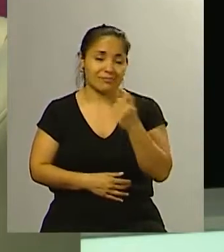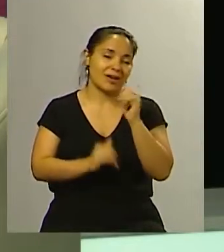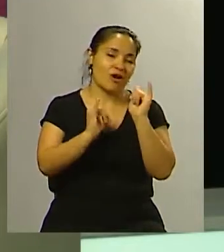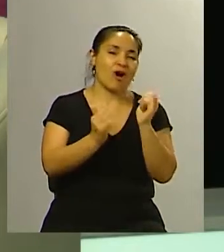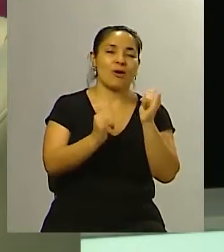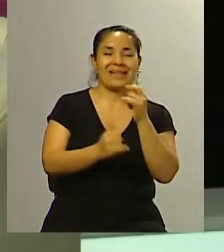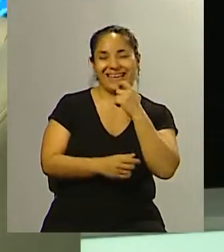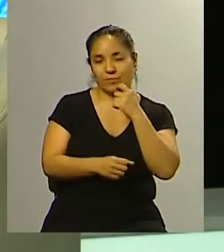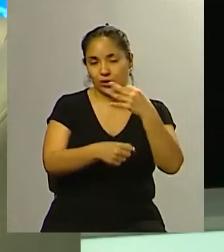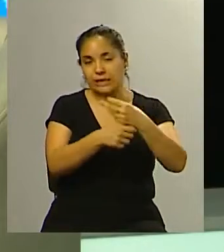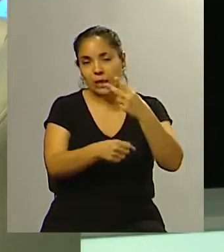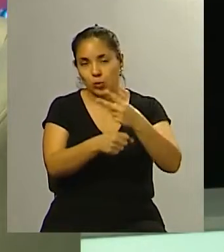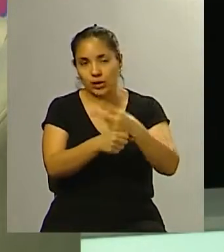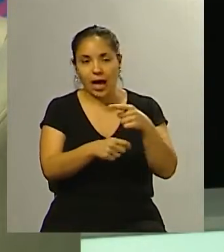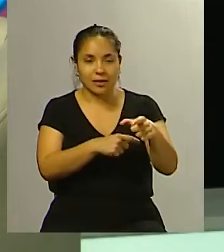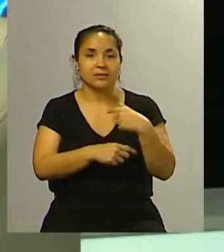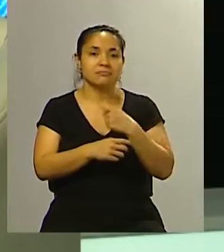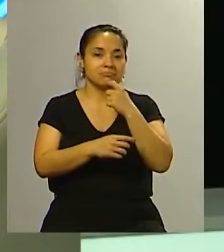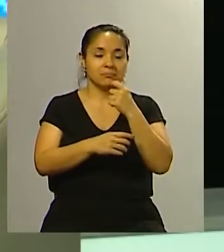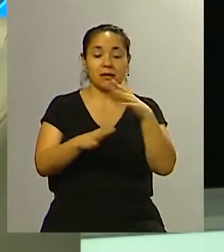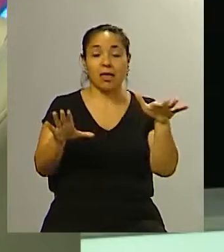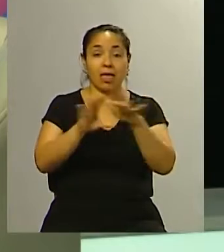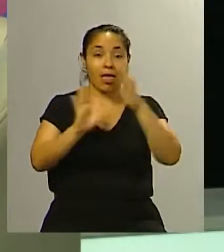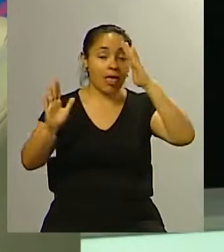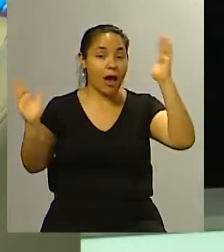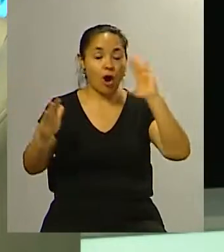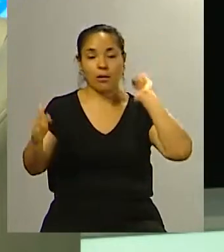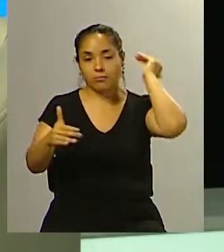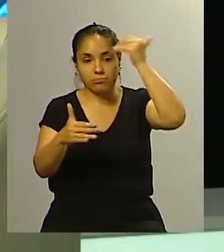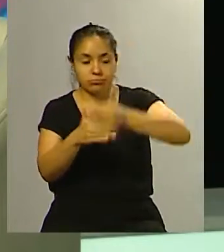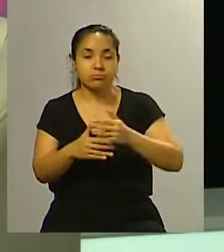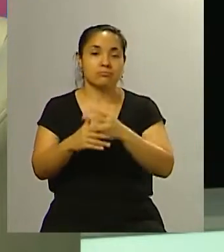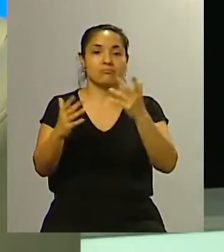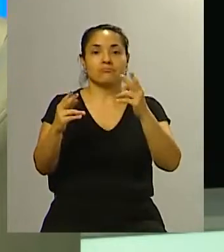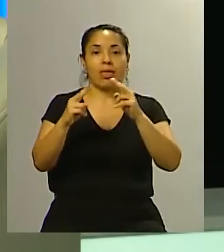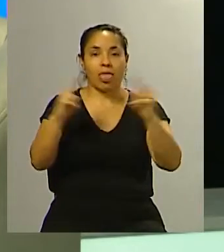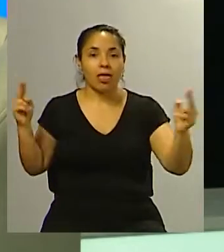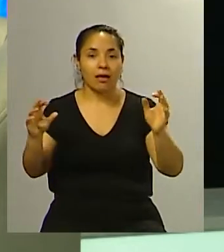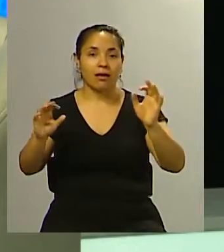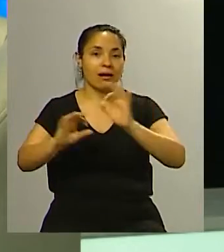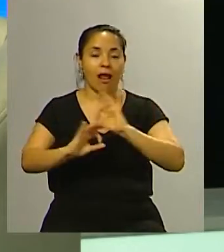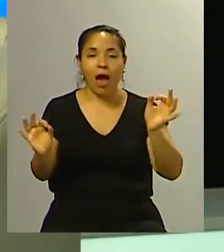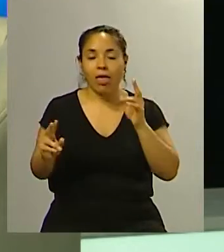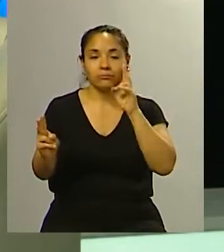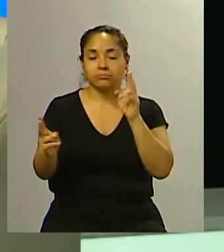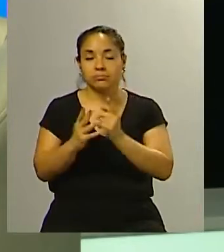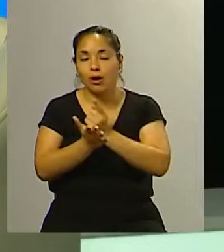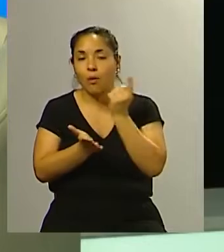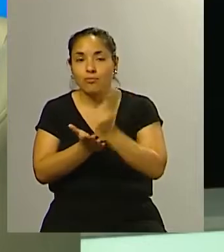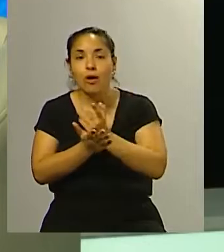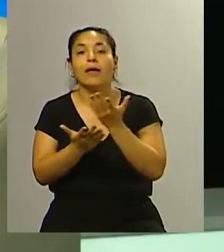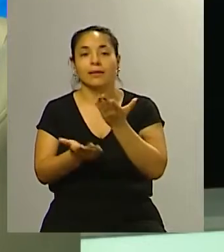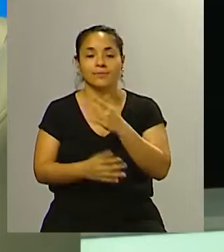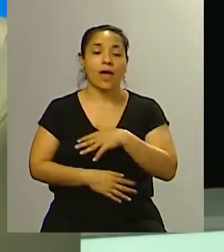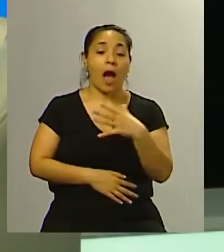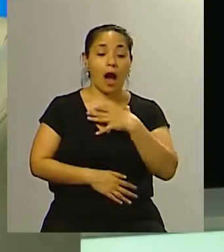secundario, se haya producido toda esta etapa de aislamiento, de ASPO, de DISPO, hizo que los estudiantes después